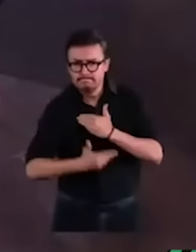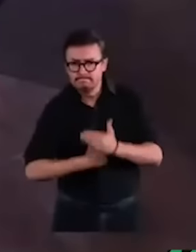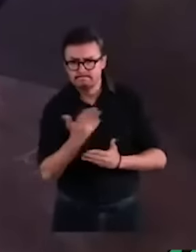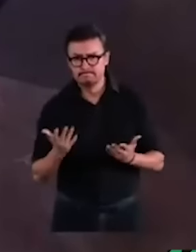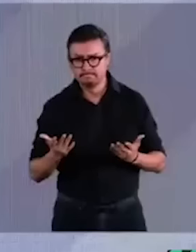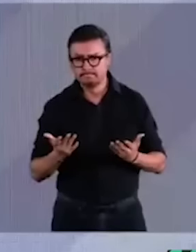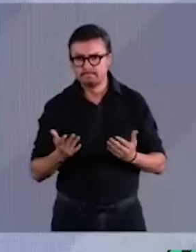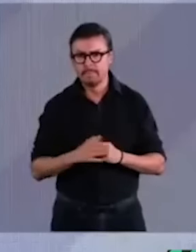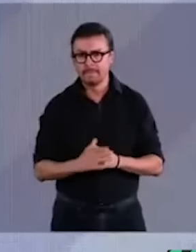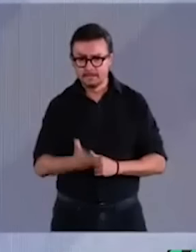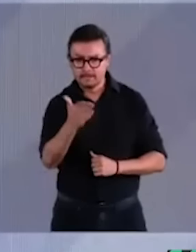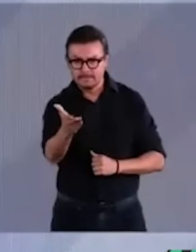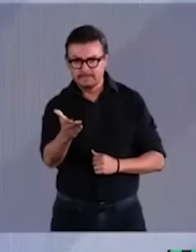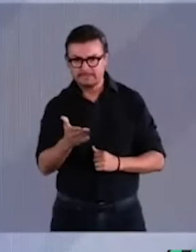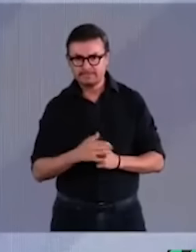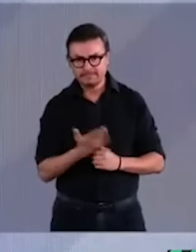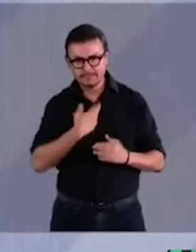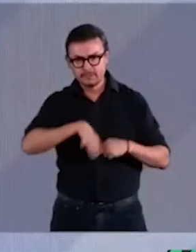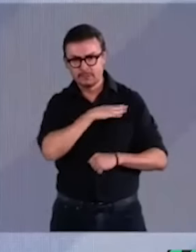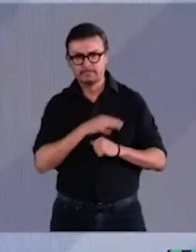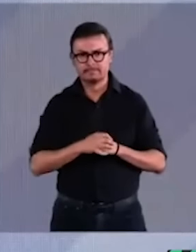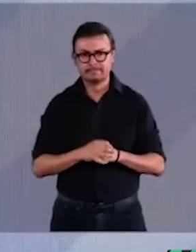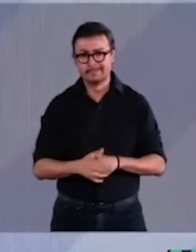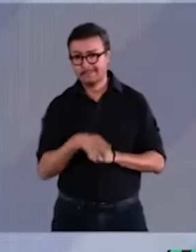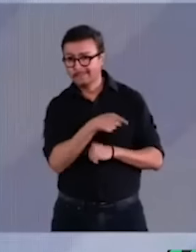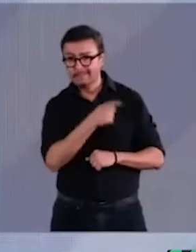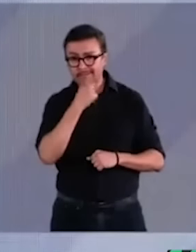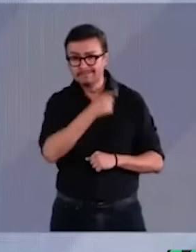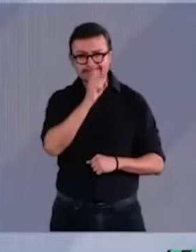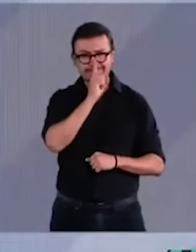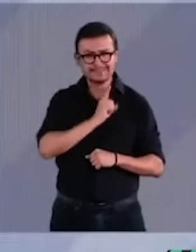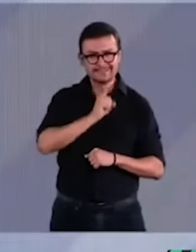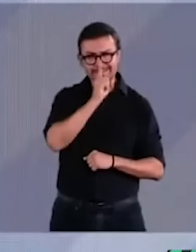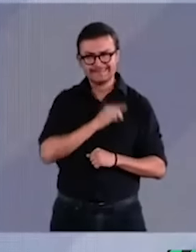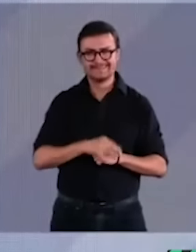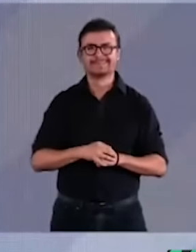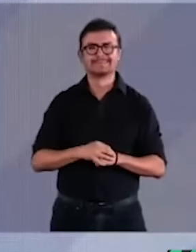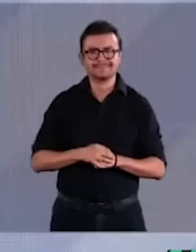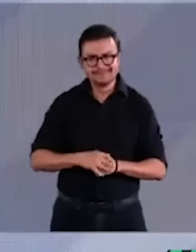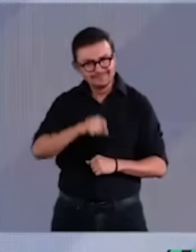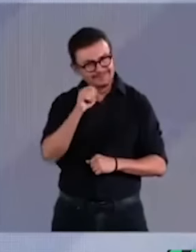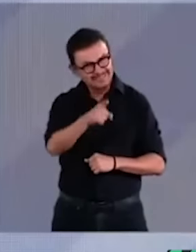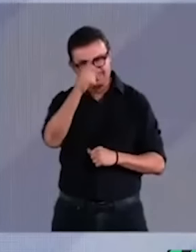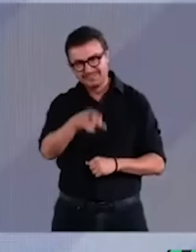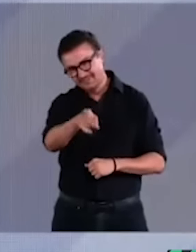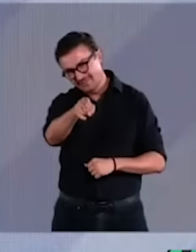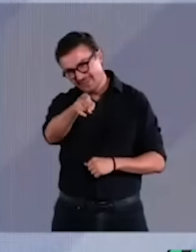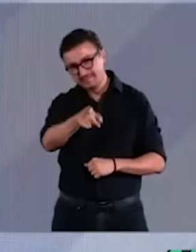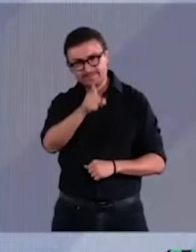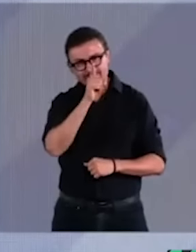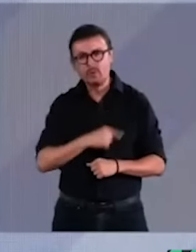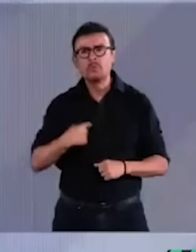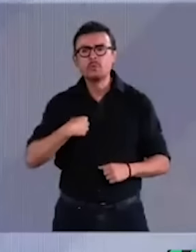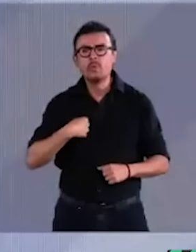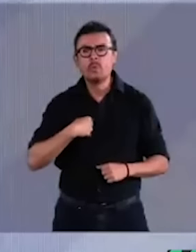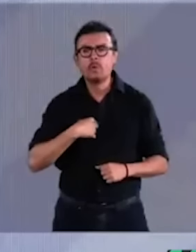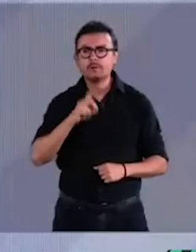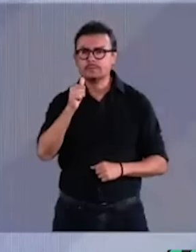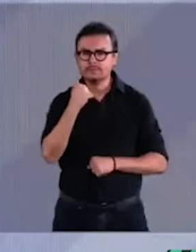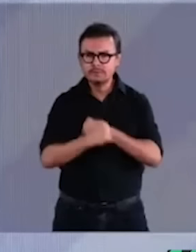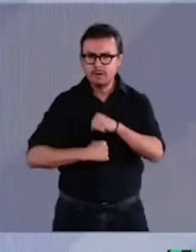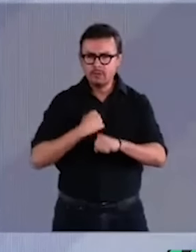Sheinbaum. No, bueno, es que quien dice mentiras, en realidad se habla al espejo. Durante 36 años, el